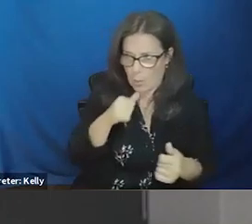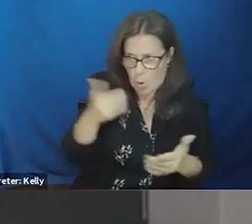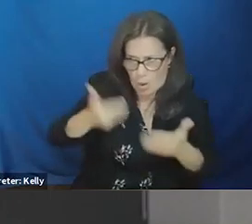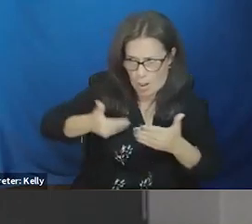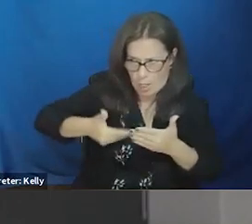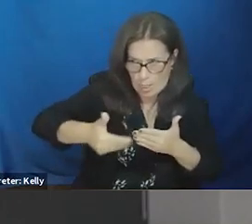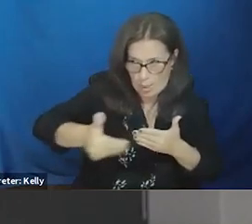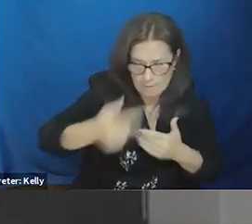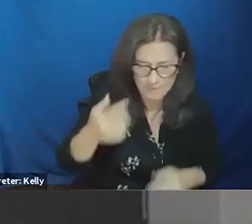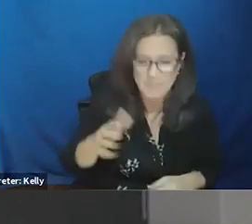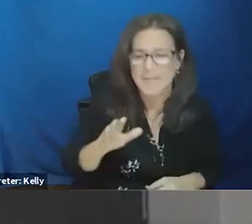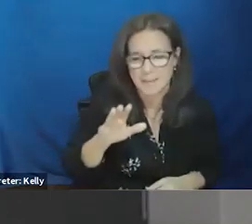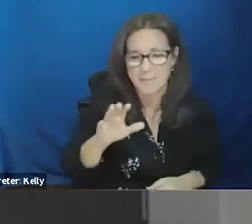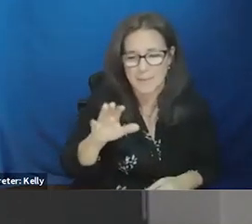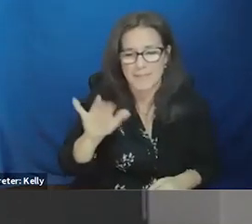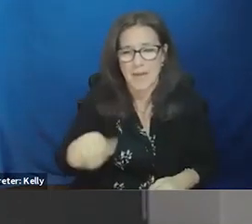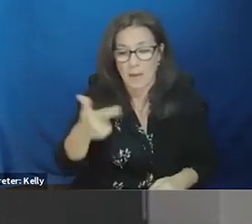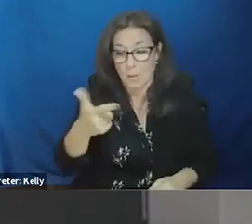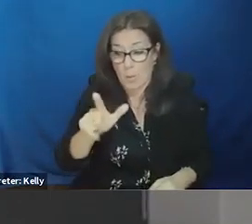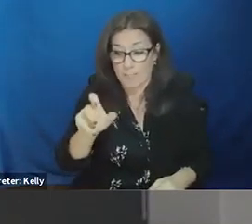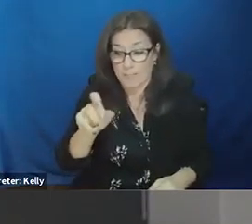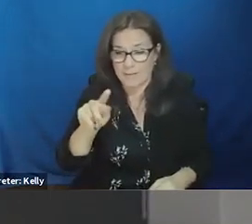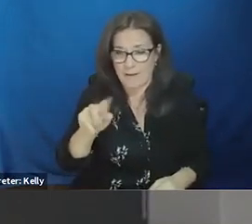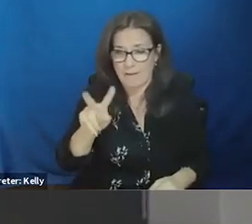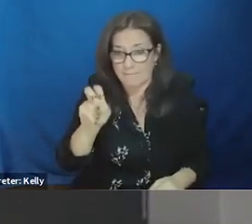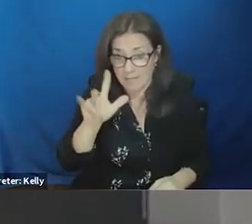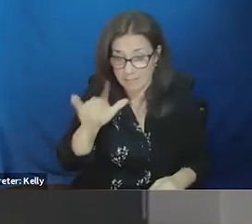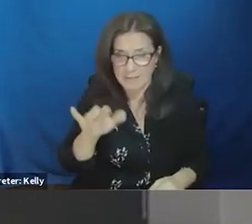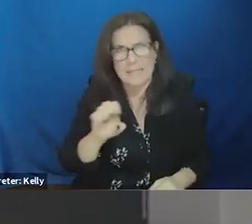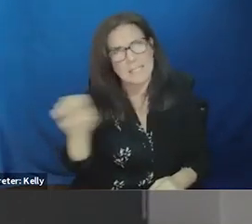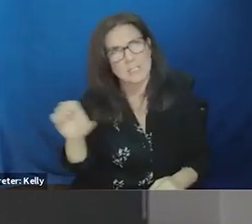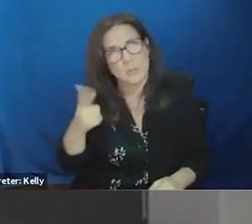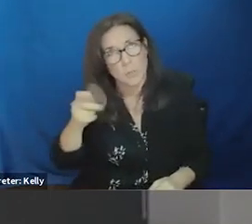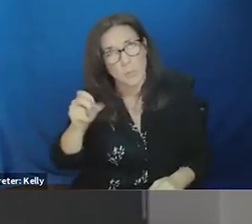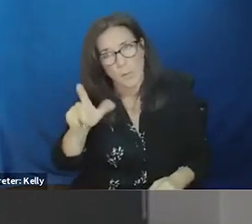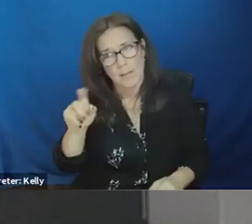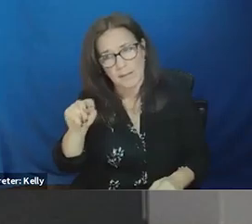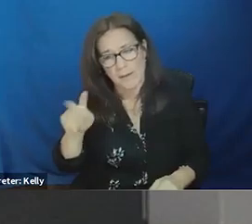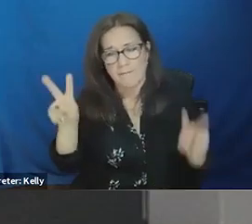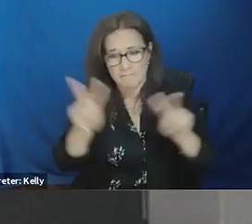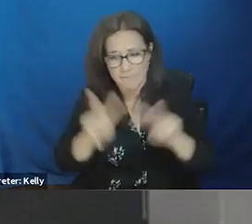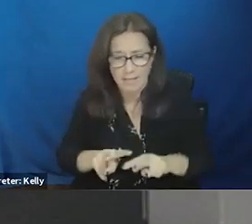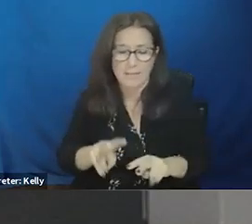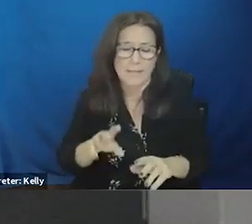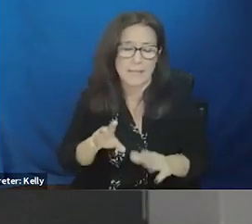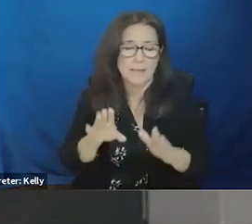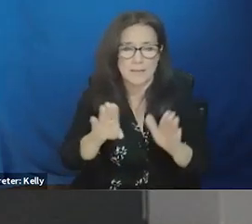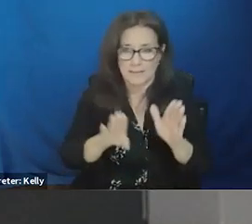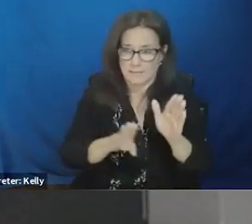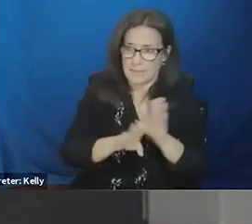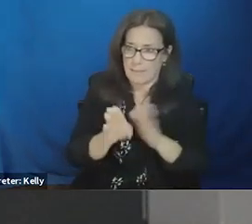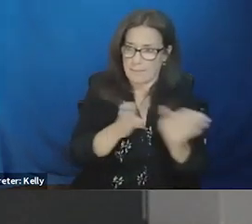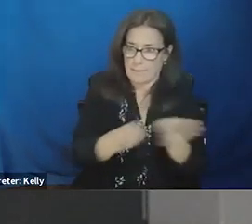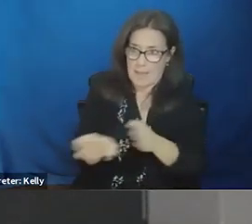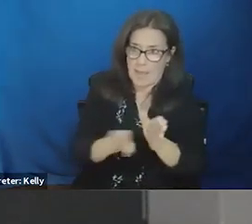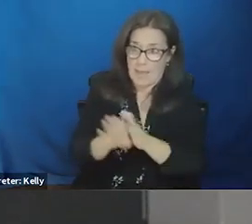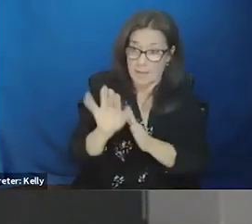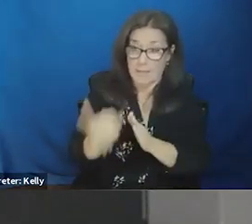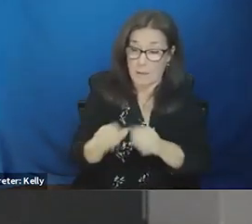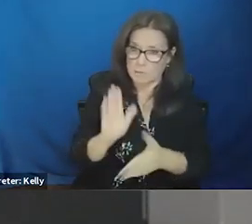ir hacia remontándonos en 1993 no se preocupen que lo voy a decir rápidamente el